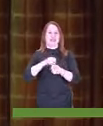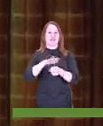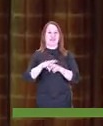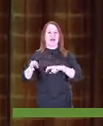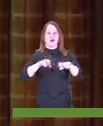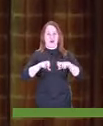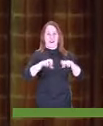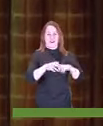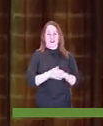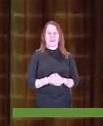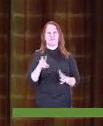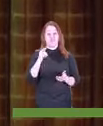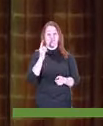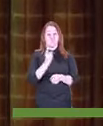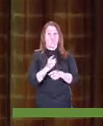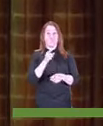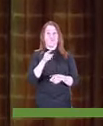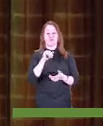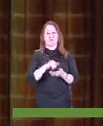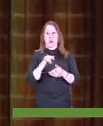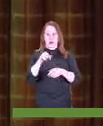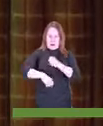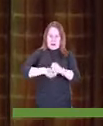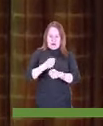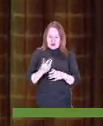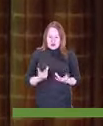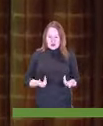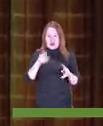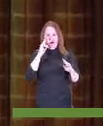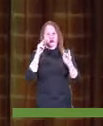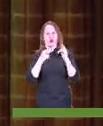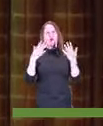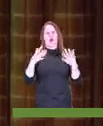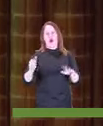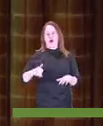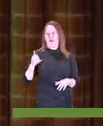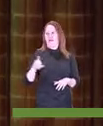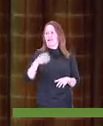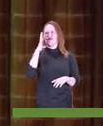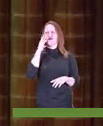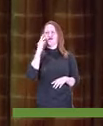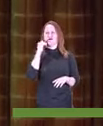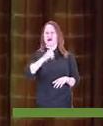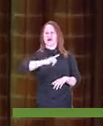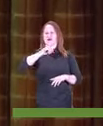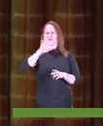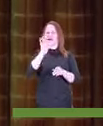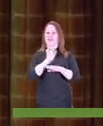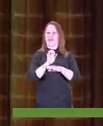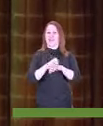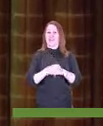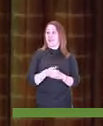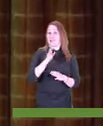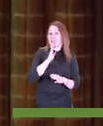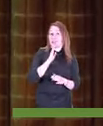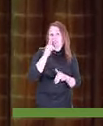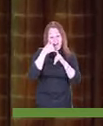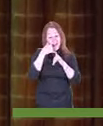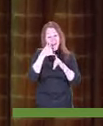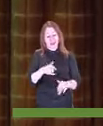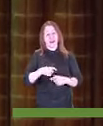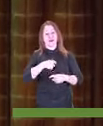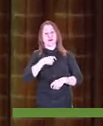Movilidad. Precisamente este año llegó una mirada joven y experta a liderar esta entidad. Se trata del ingeniero civil